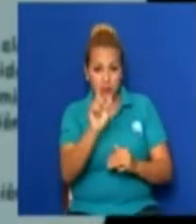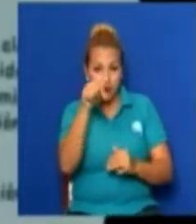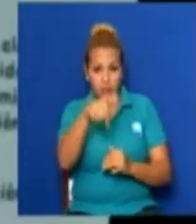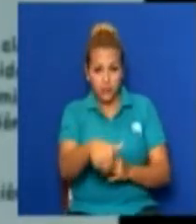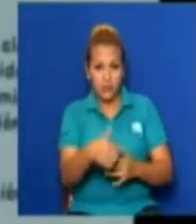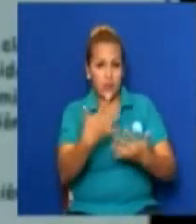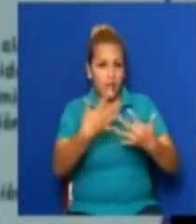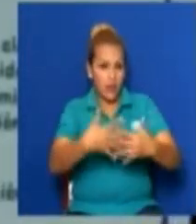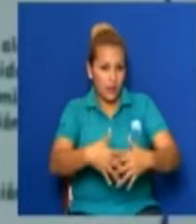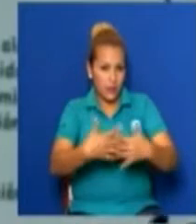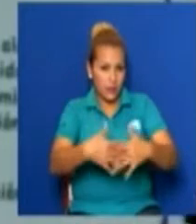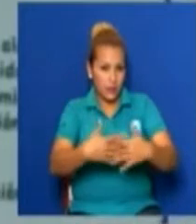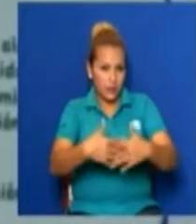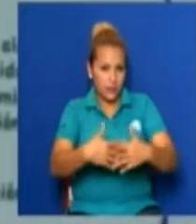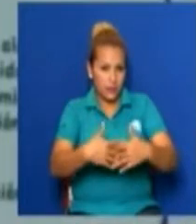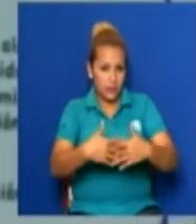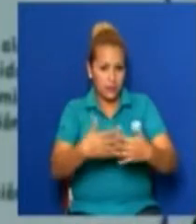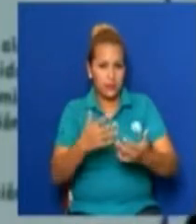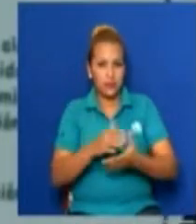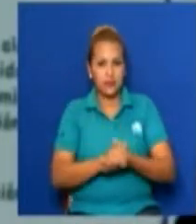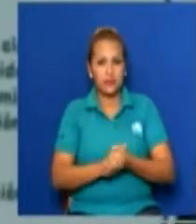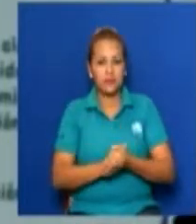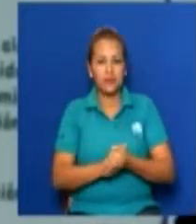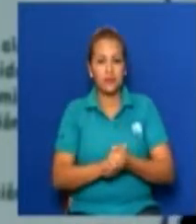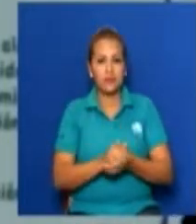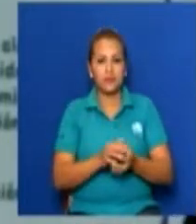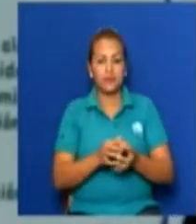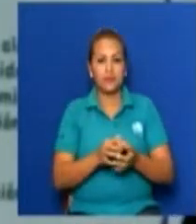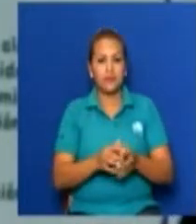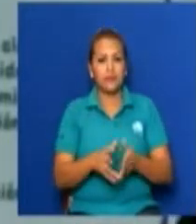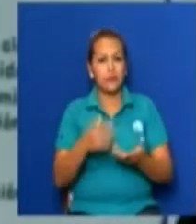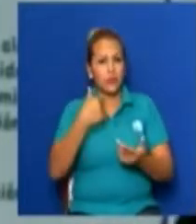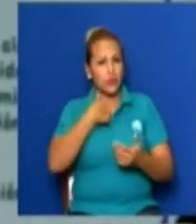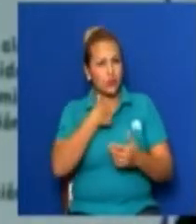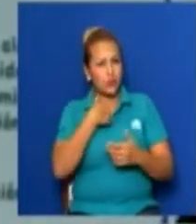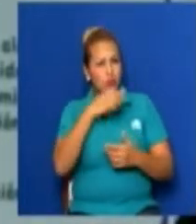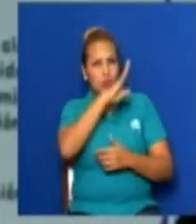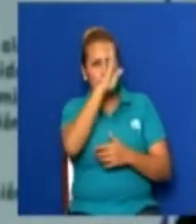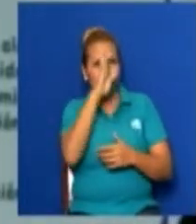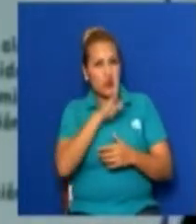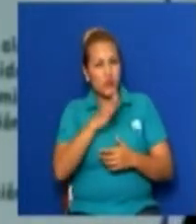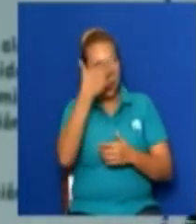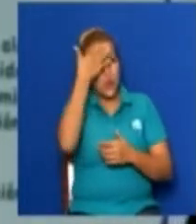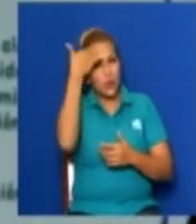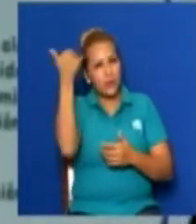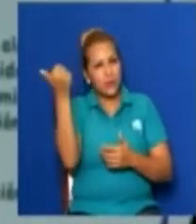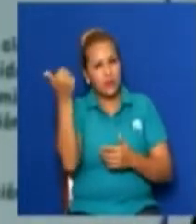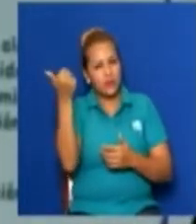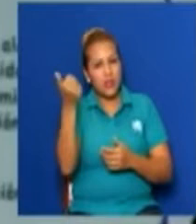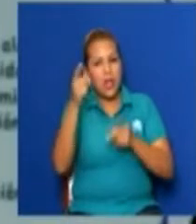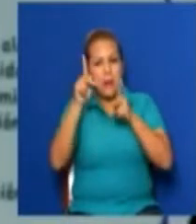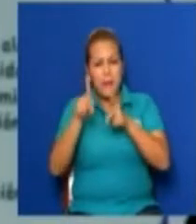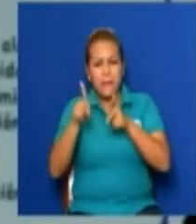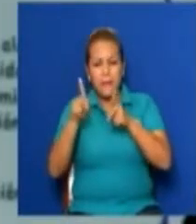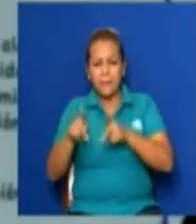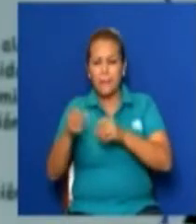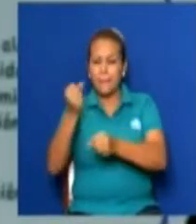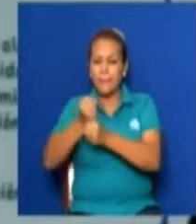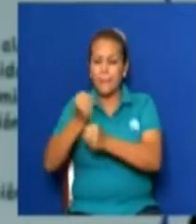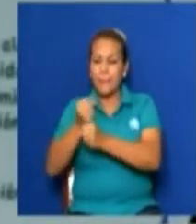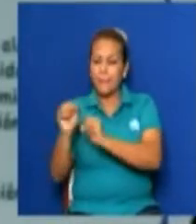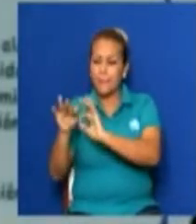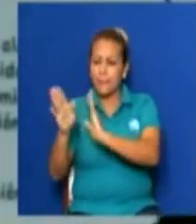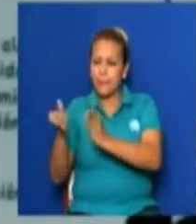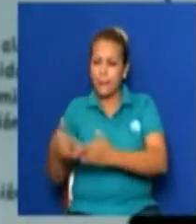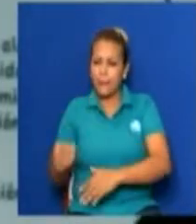una empresa. Yo nunca me voy a olvidar de la expresión de una trabajadora de una